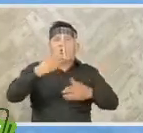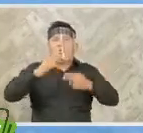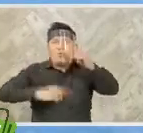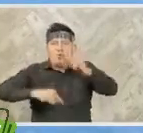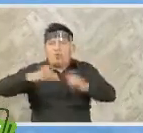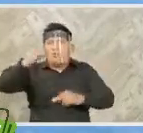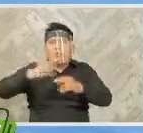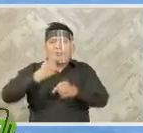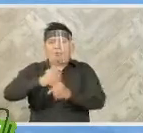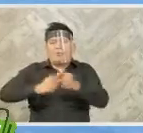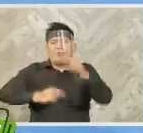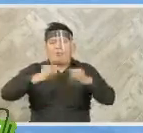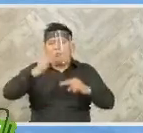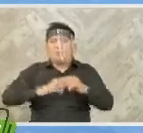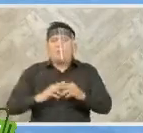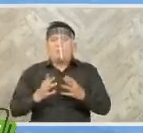sector